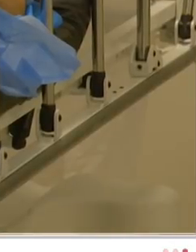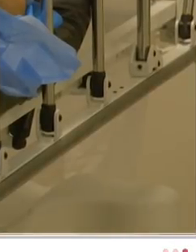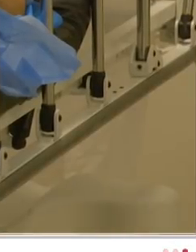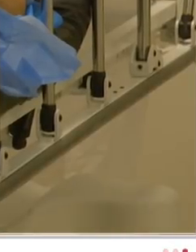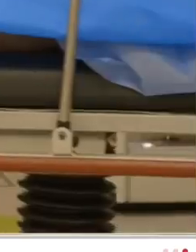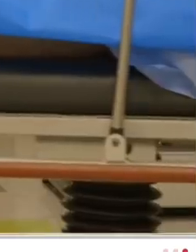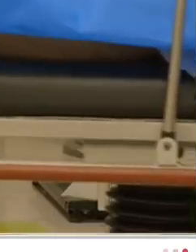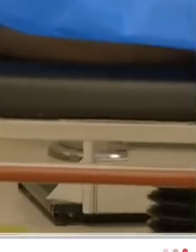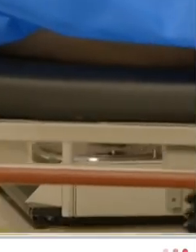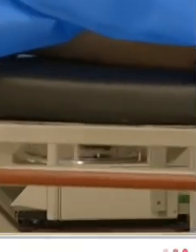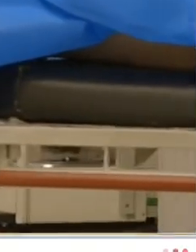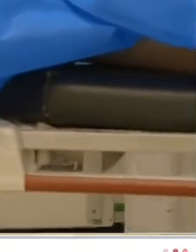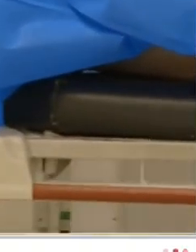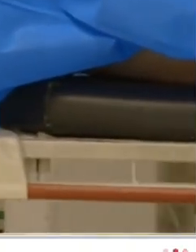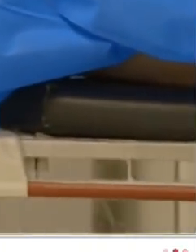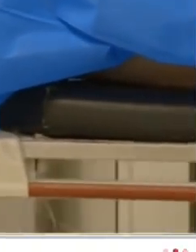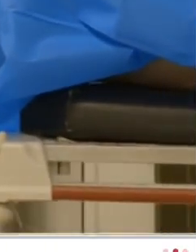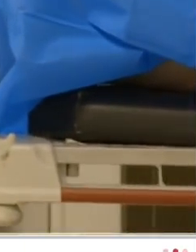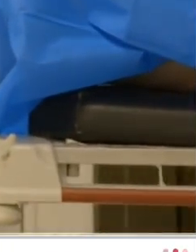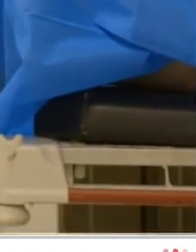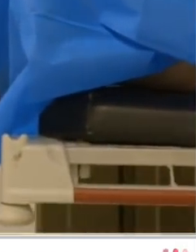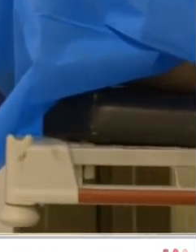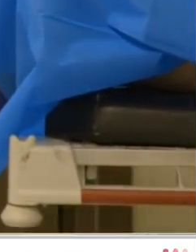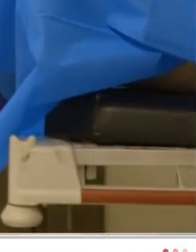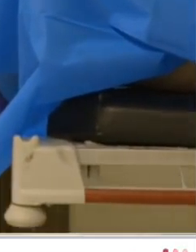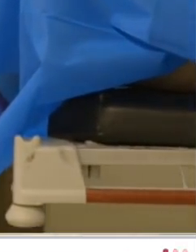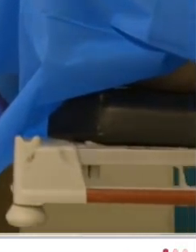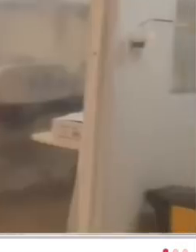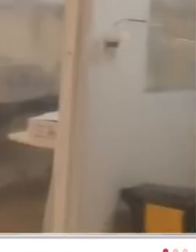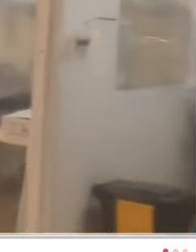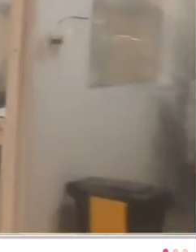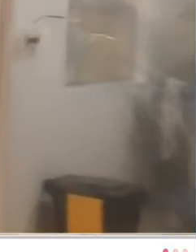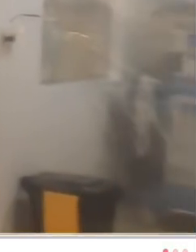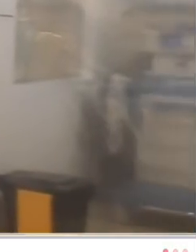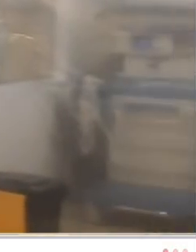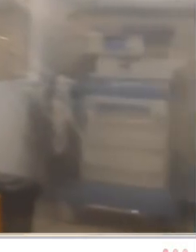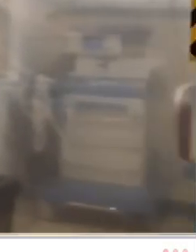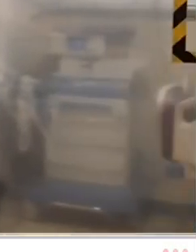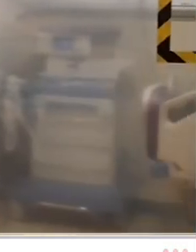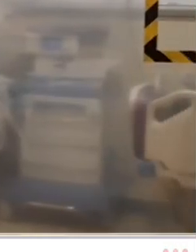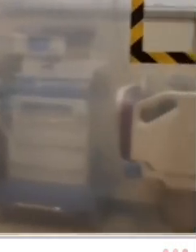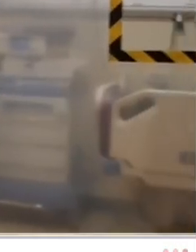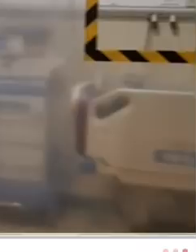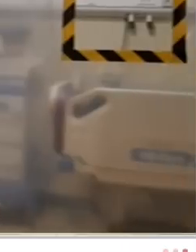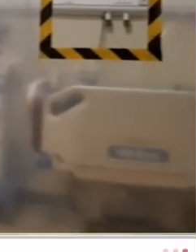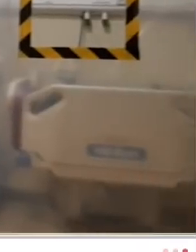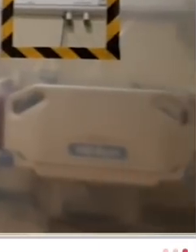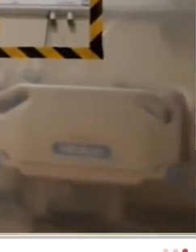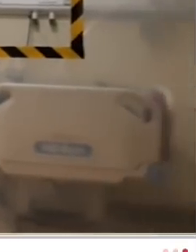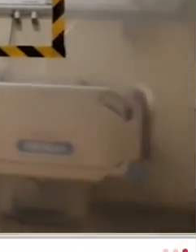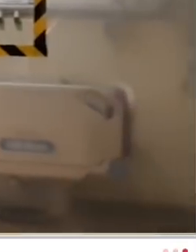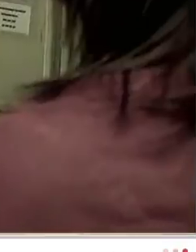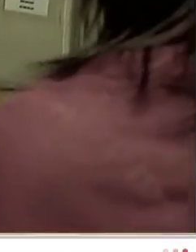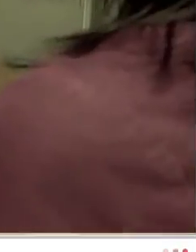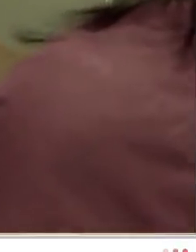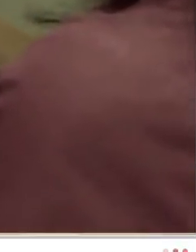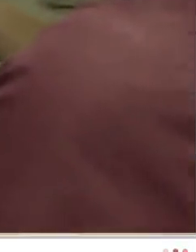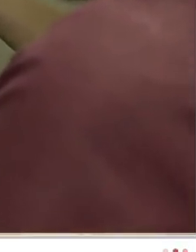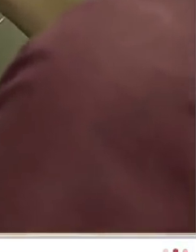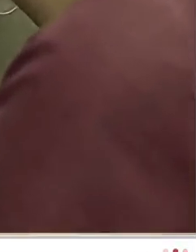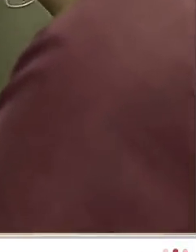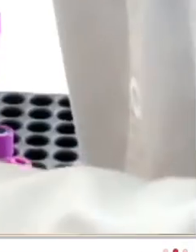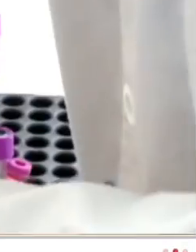una cuarentena de por lo menos 5 días así que se endurecen las medidas el momento es